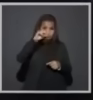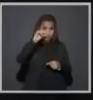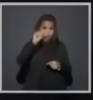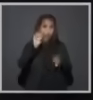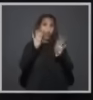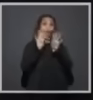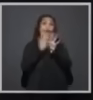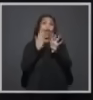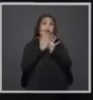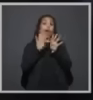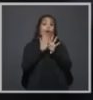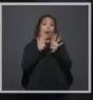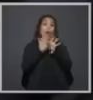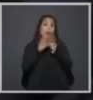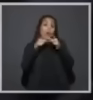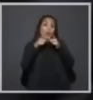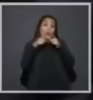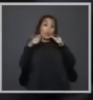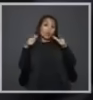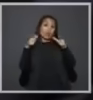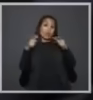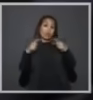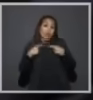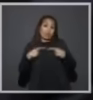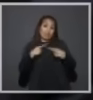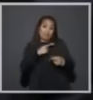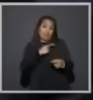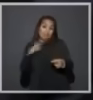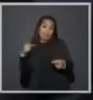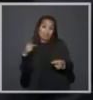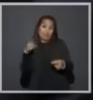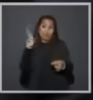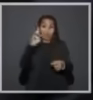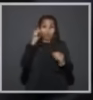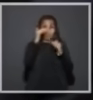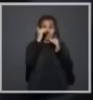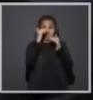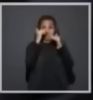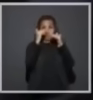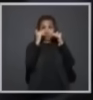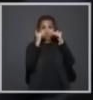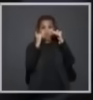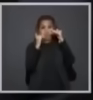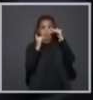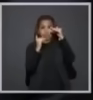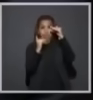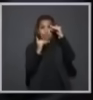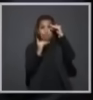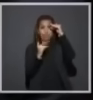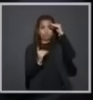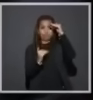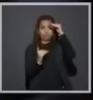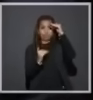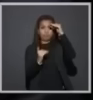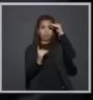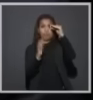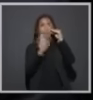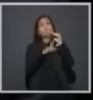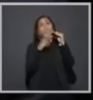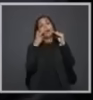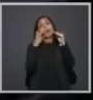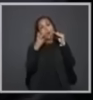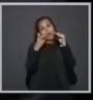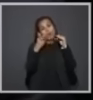Se profundizó la desigualdad en el gobierno de Salinas. Por eso yo le llamo a